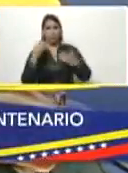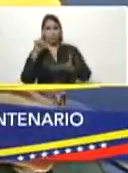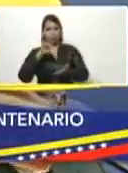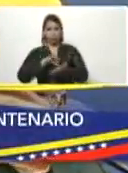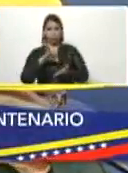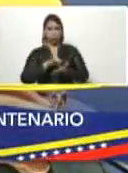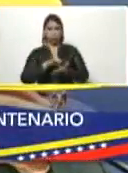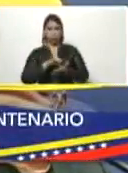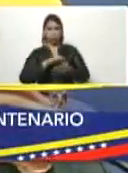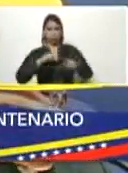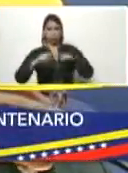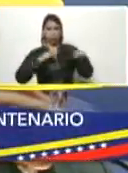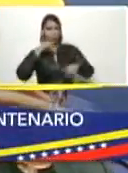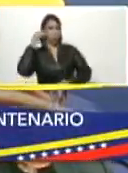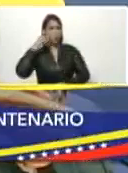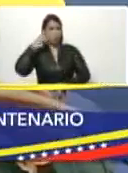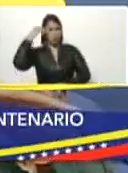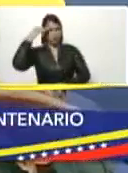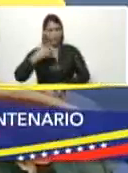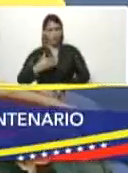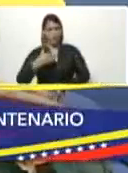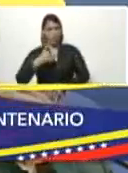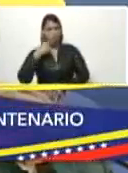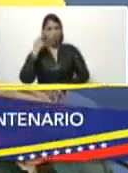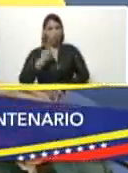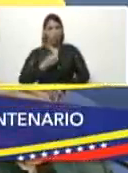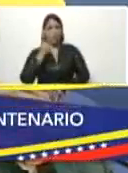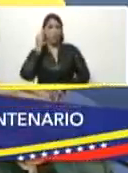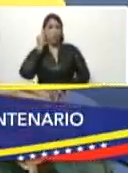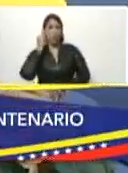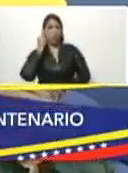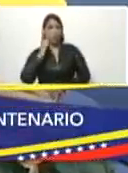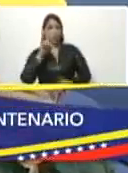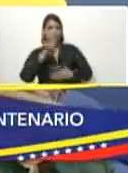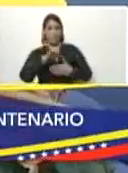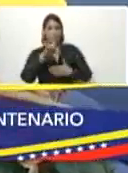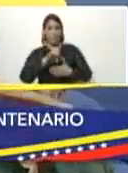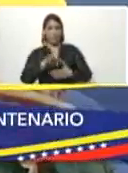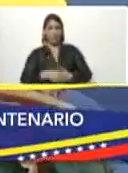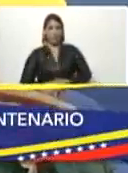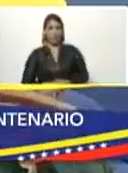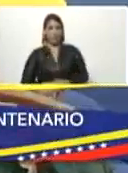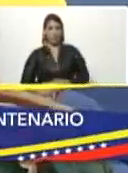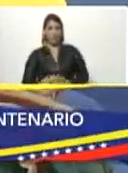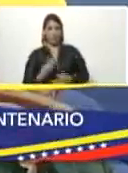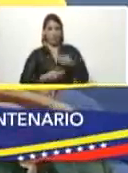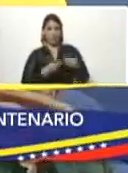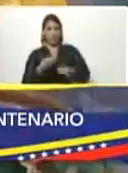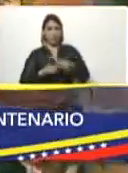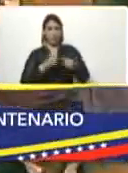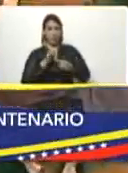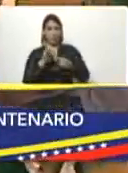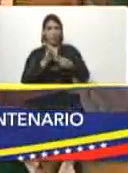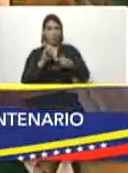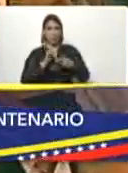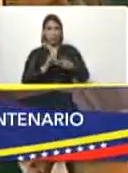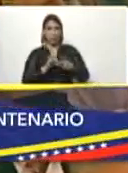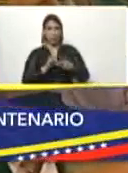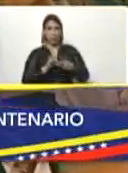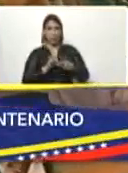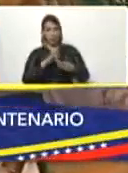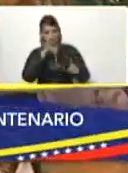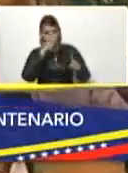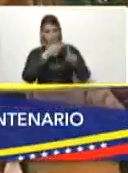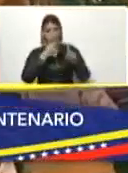general Antonio José de Sucre. Hombres y mujeres de América ejecutaron la estrategia trazada por